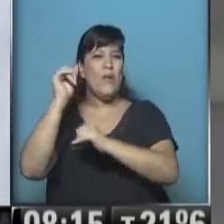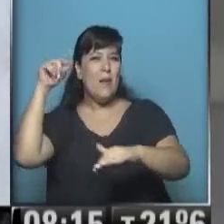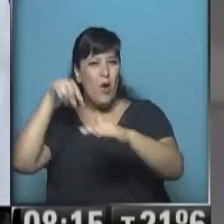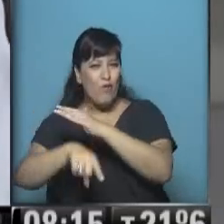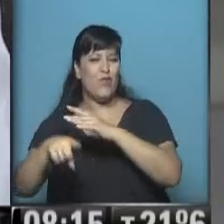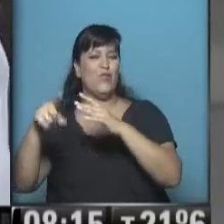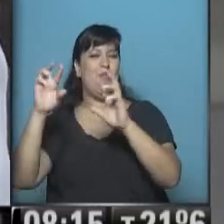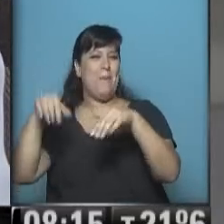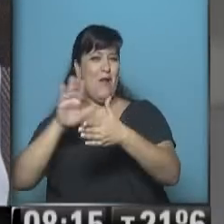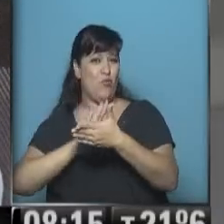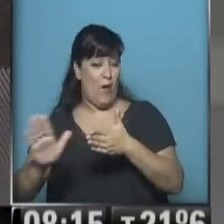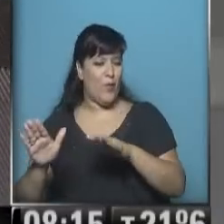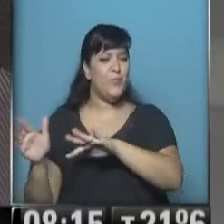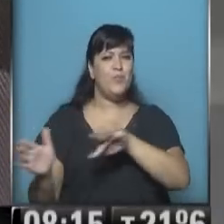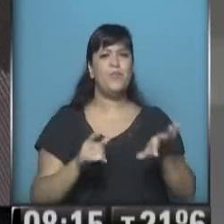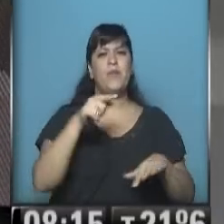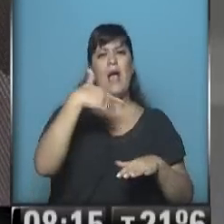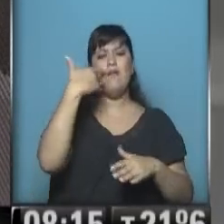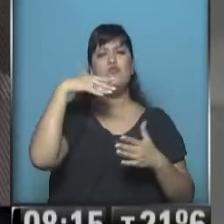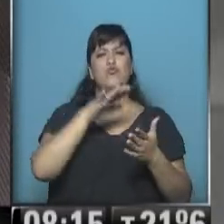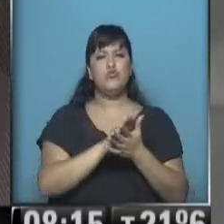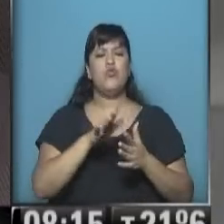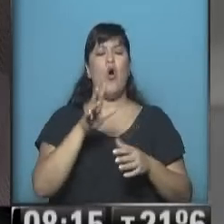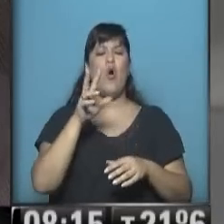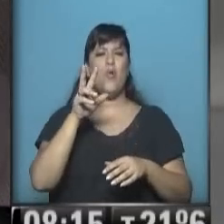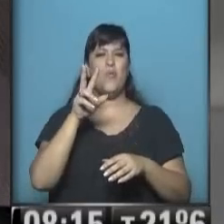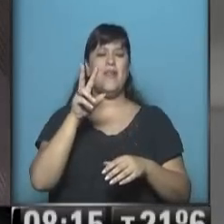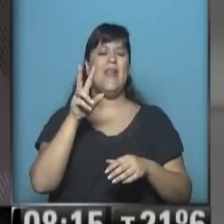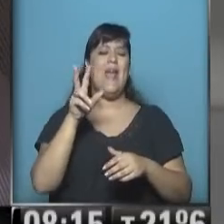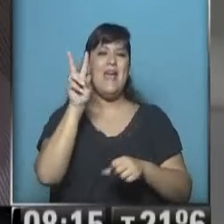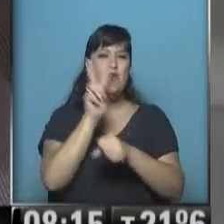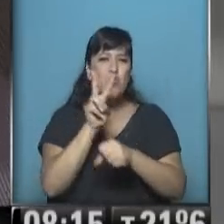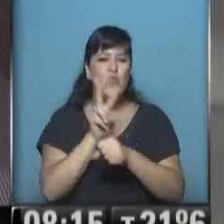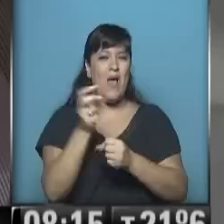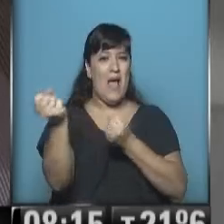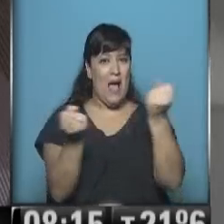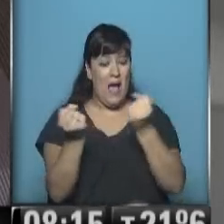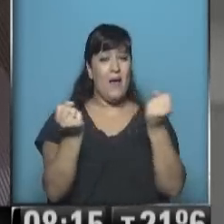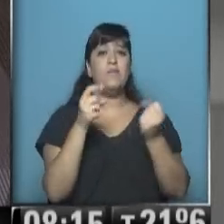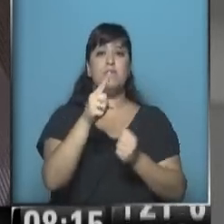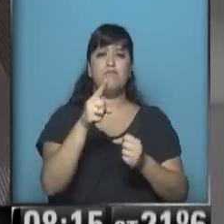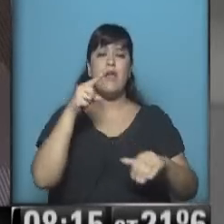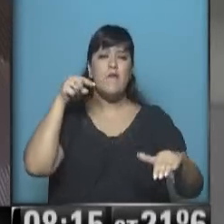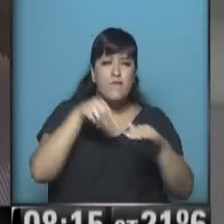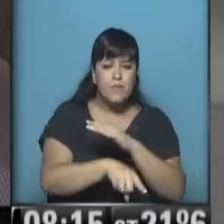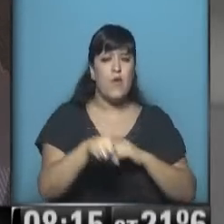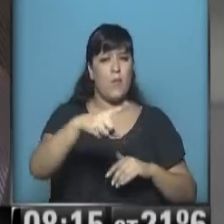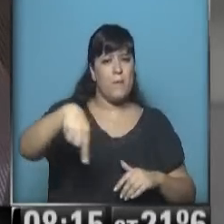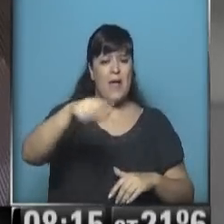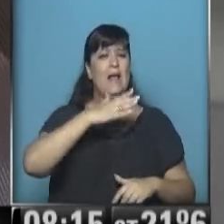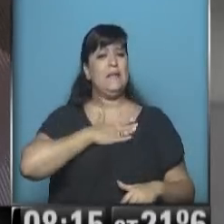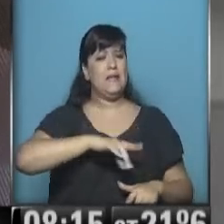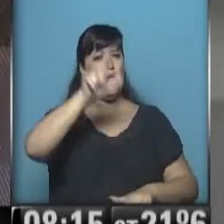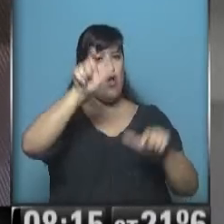Les hablábamos de las vacaciones, del operativo de seguridad vial 2015, que también fue adelantado. Todos los detalles para la tranquilidad del ciudadano